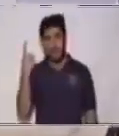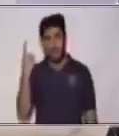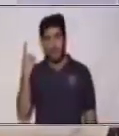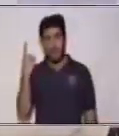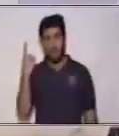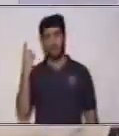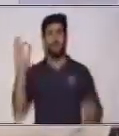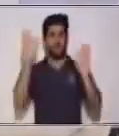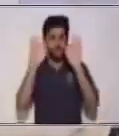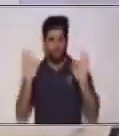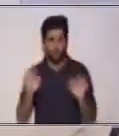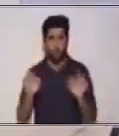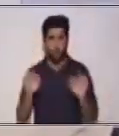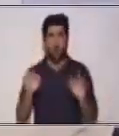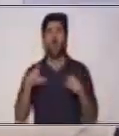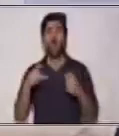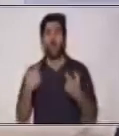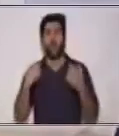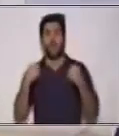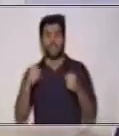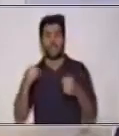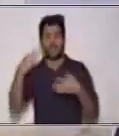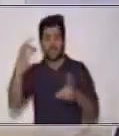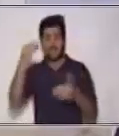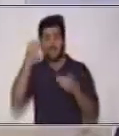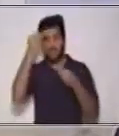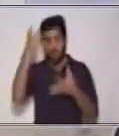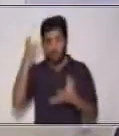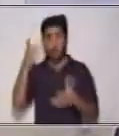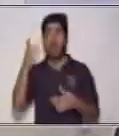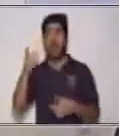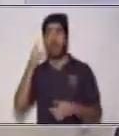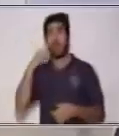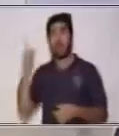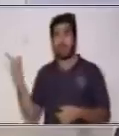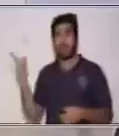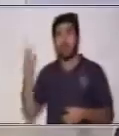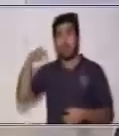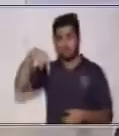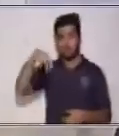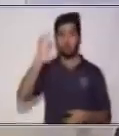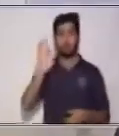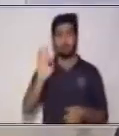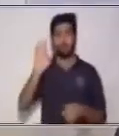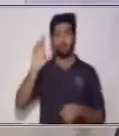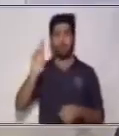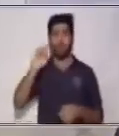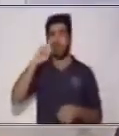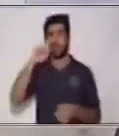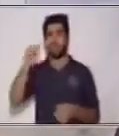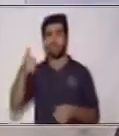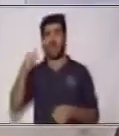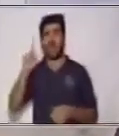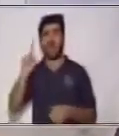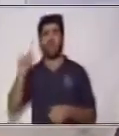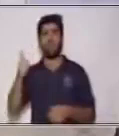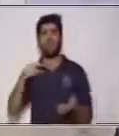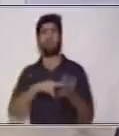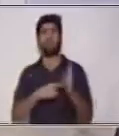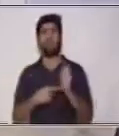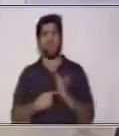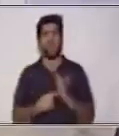La primera parte de un informe debe de ser la portada. ¿Pero qué es la portada? Vamos a